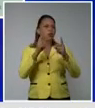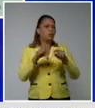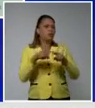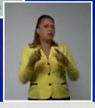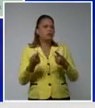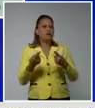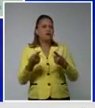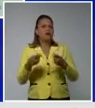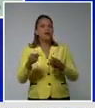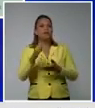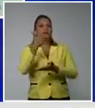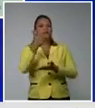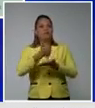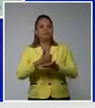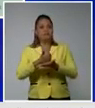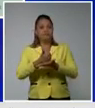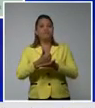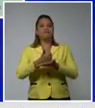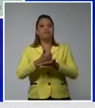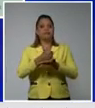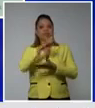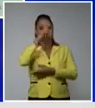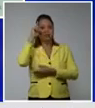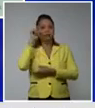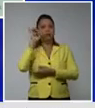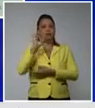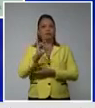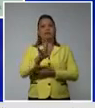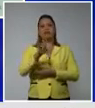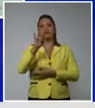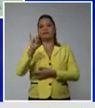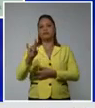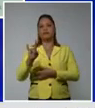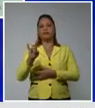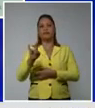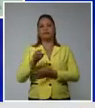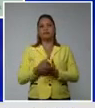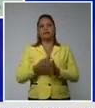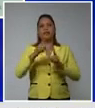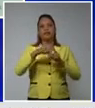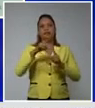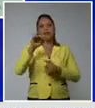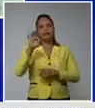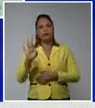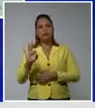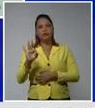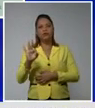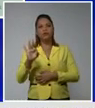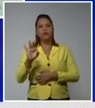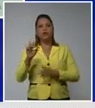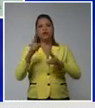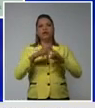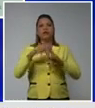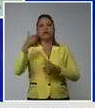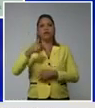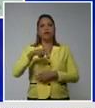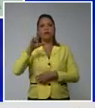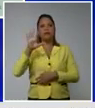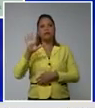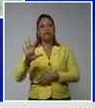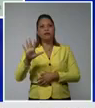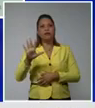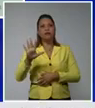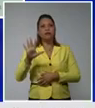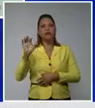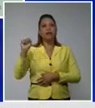municipio cabecera, Santi Espíritu, 19, Trinidad con 8, Yaguajay 5, La Sierpe